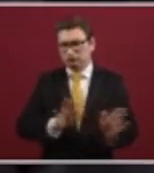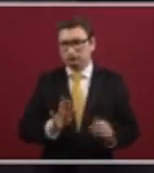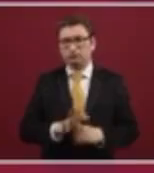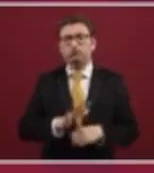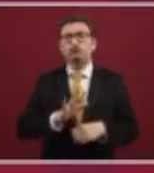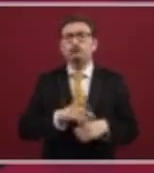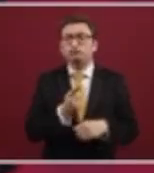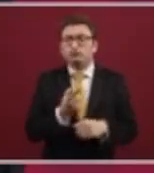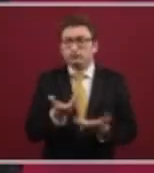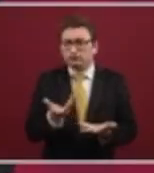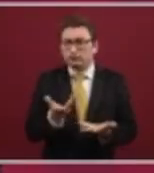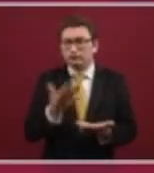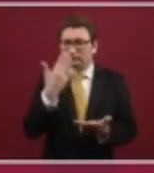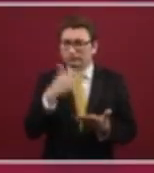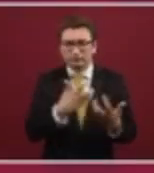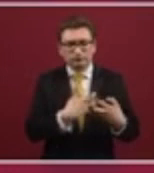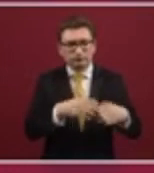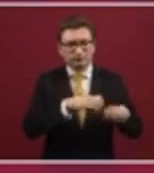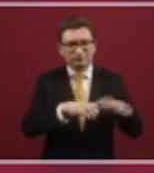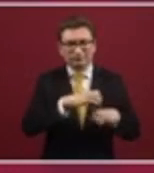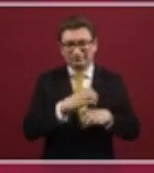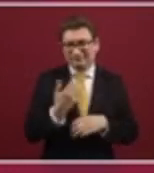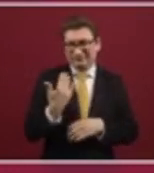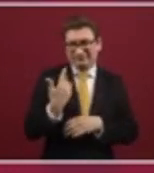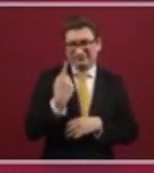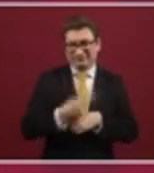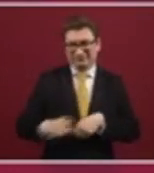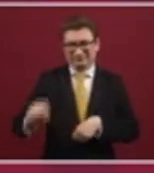firma un acuerdo hace una semana,